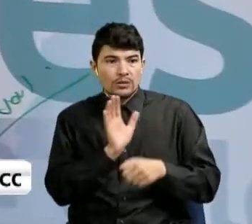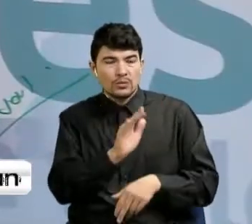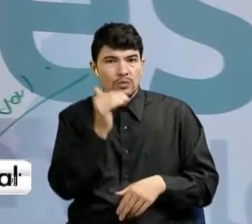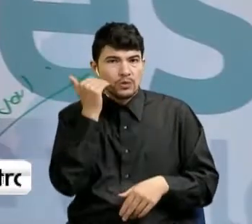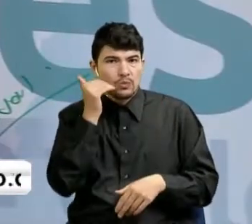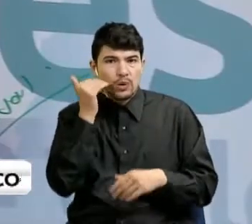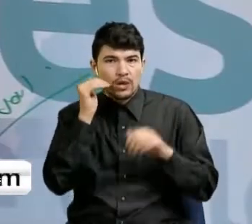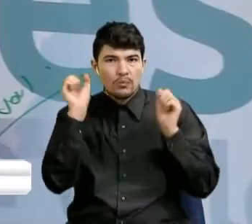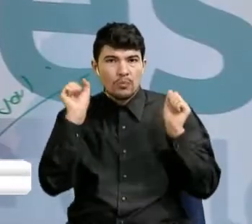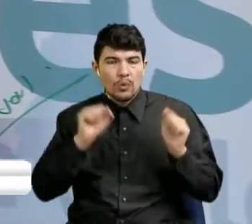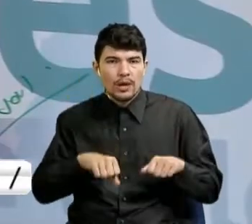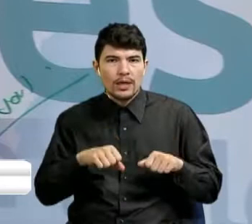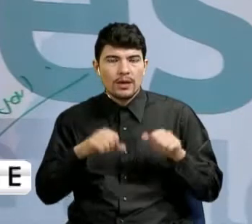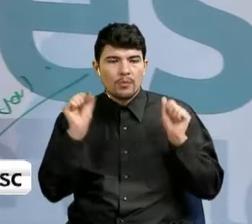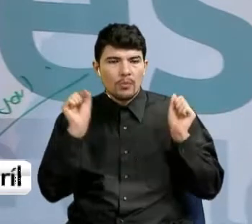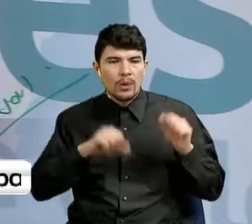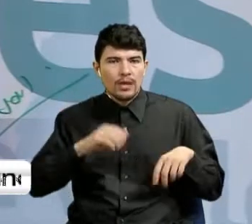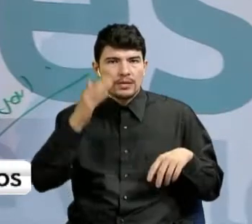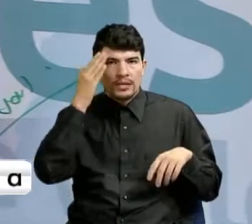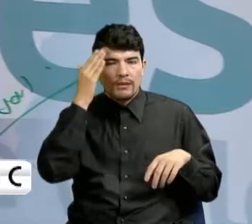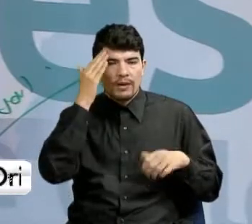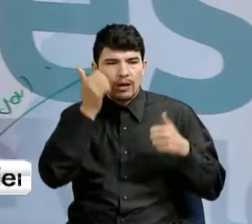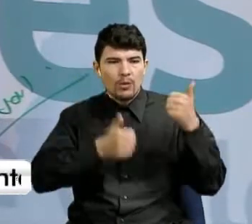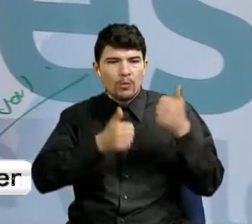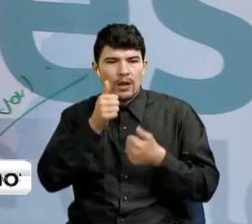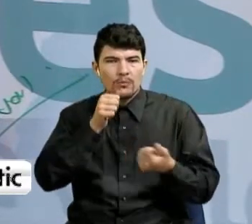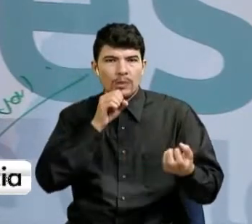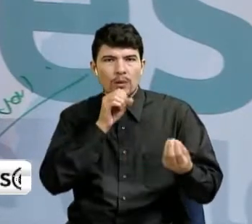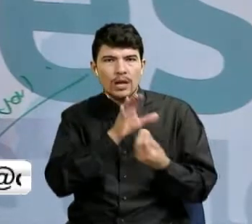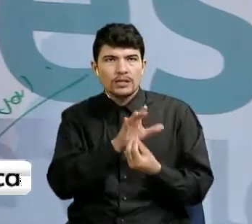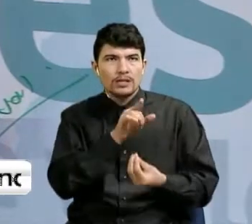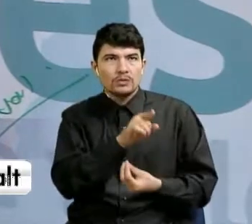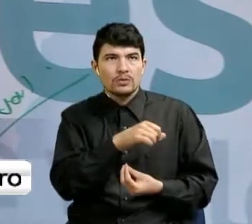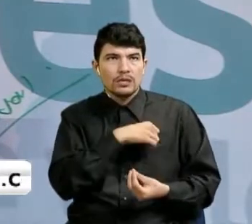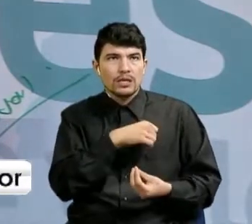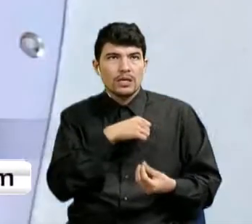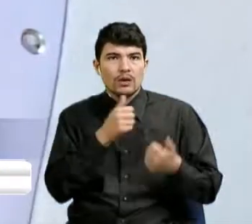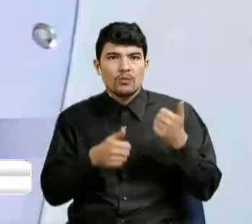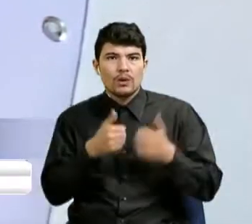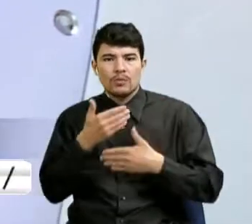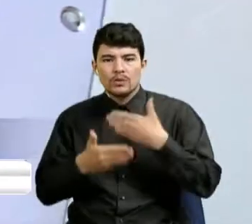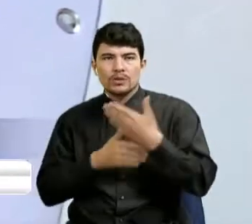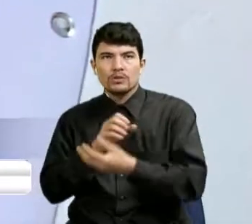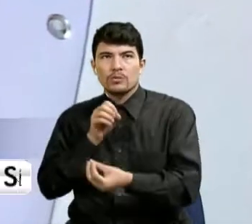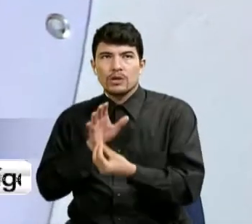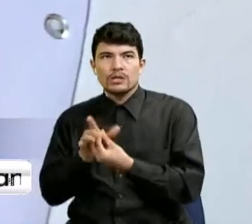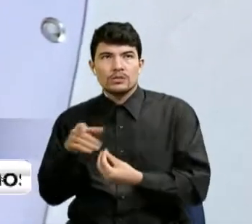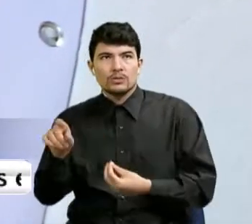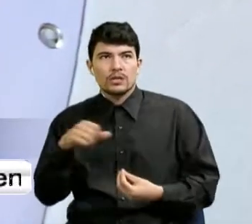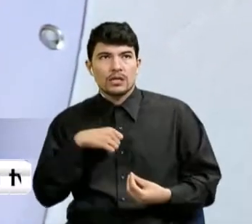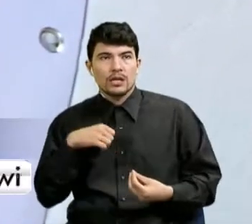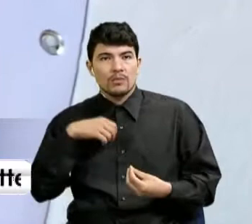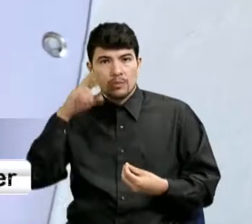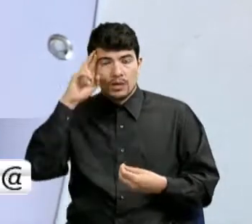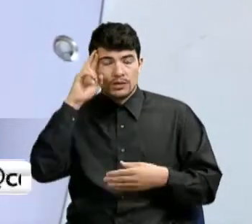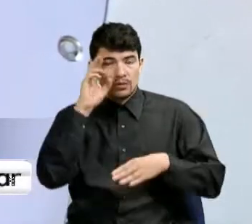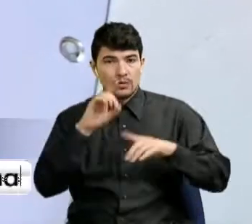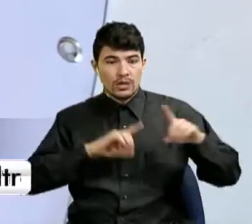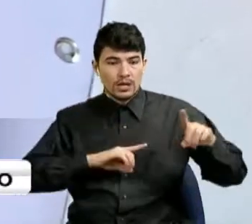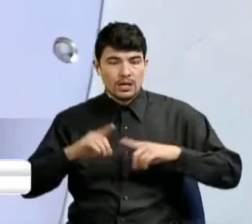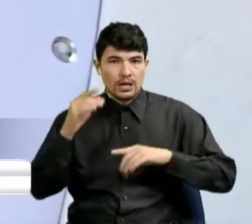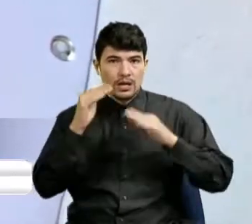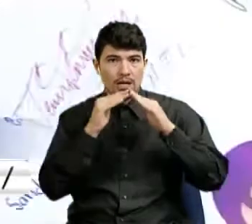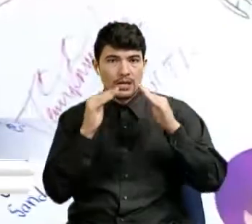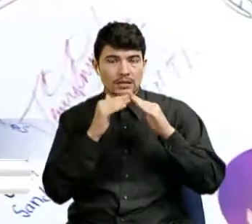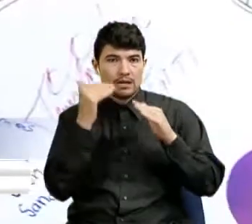medir en qué índices de violencia se encuentran en qué fase de la violencia se pueden encontrar la coordinadora de la casa de la mujer en